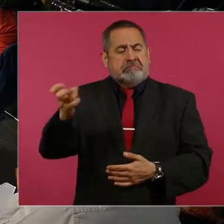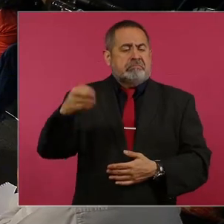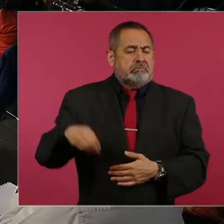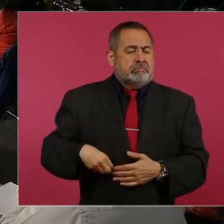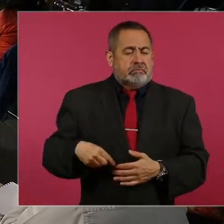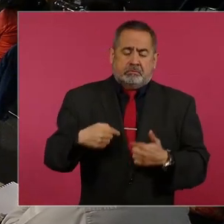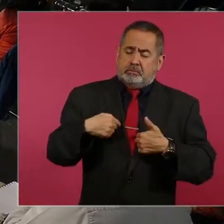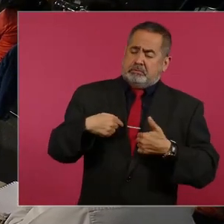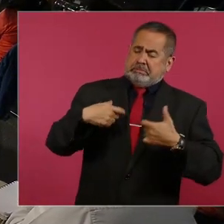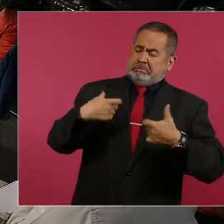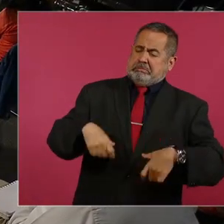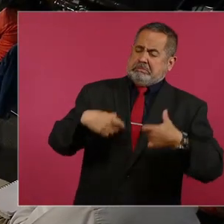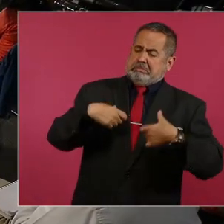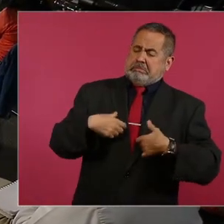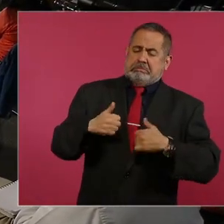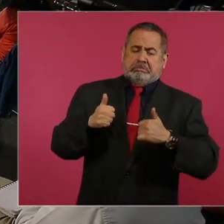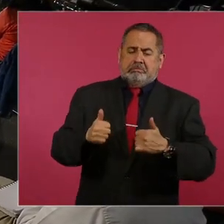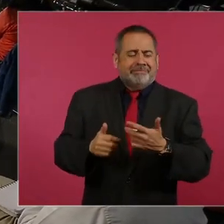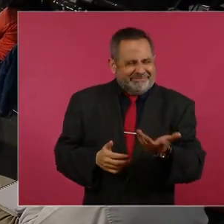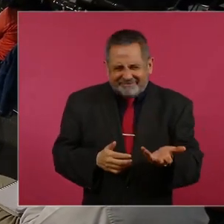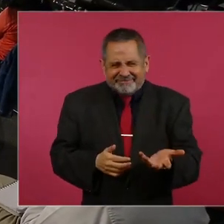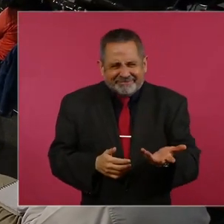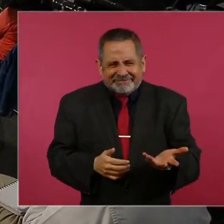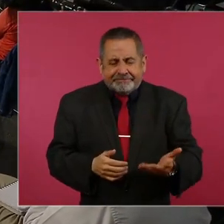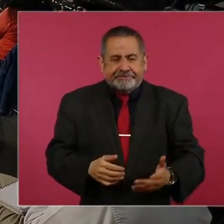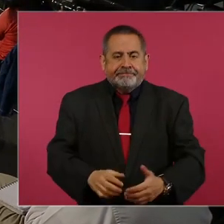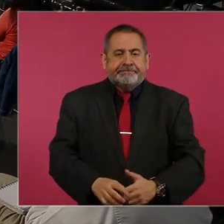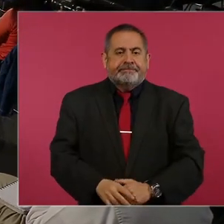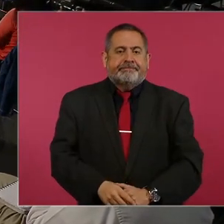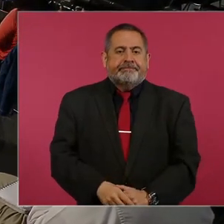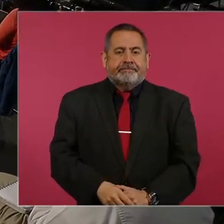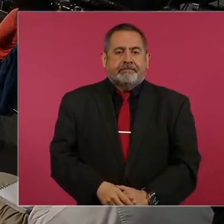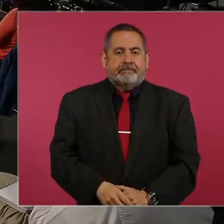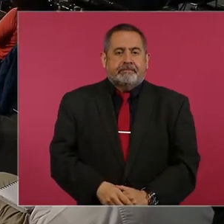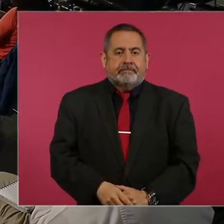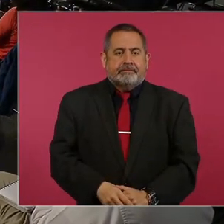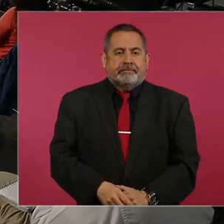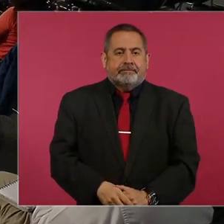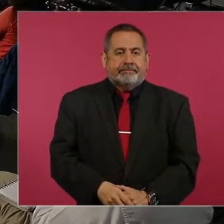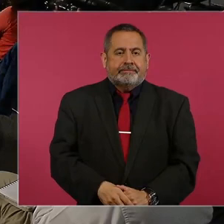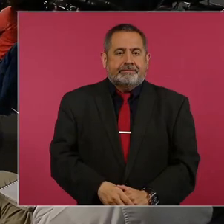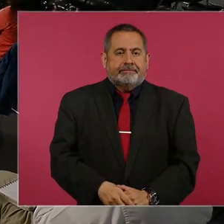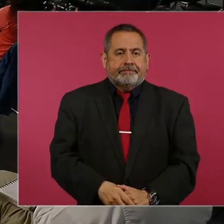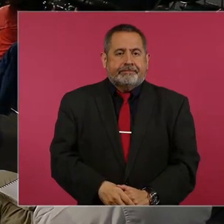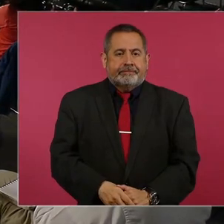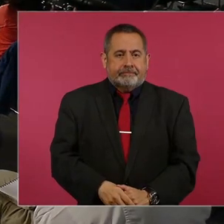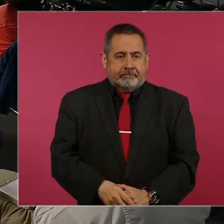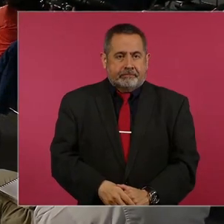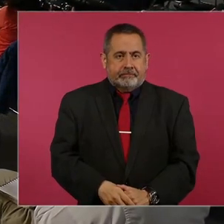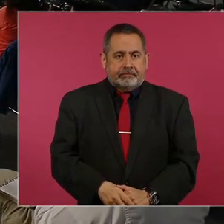así